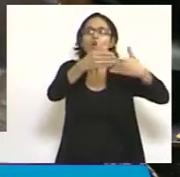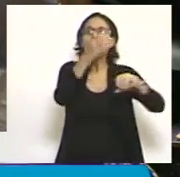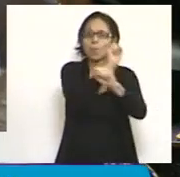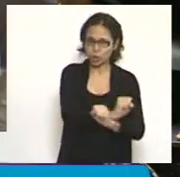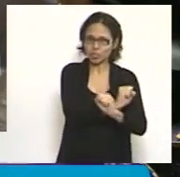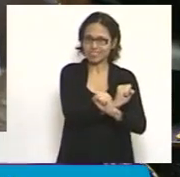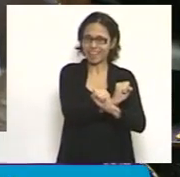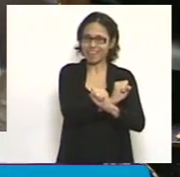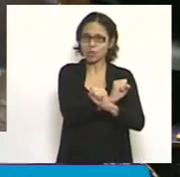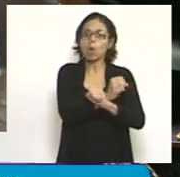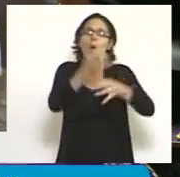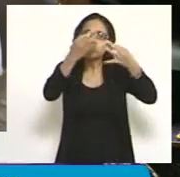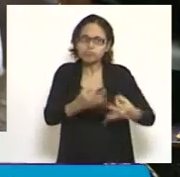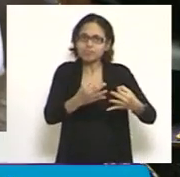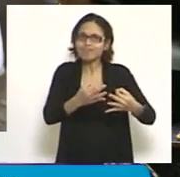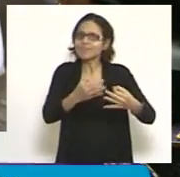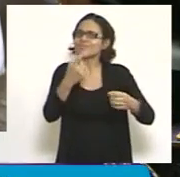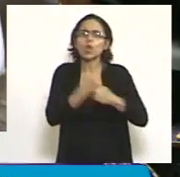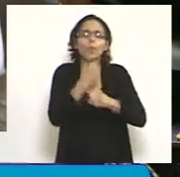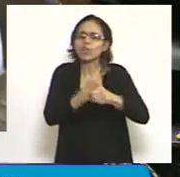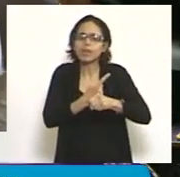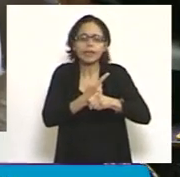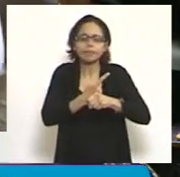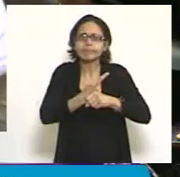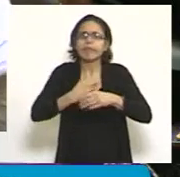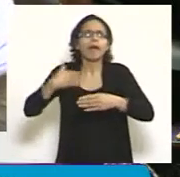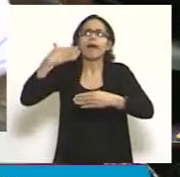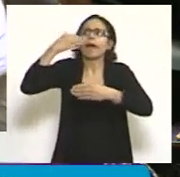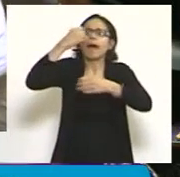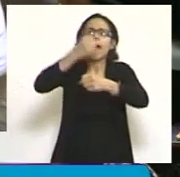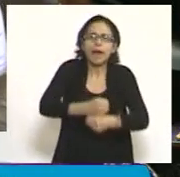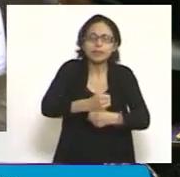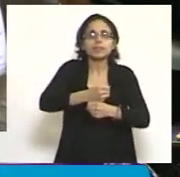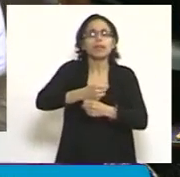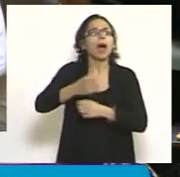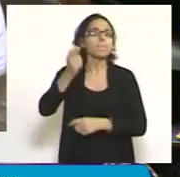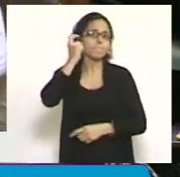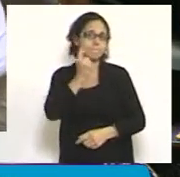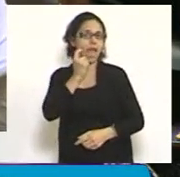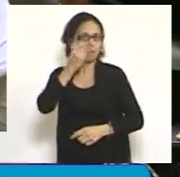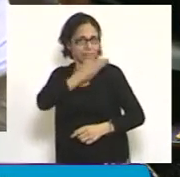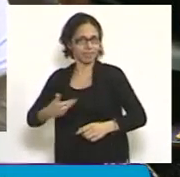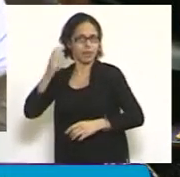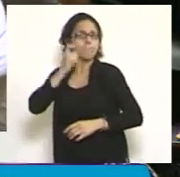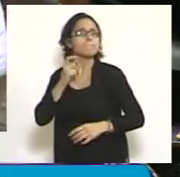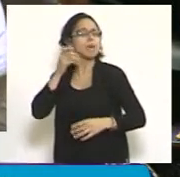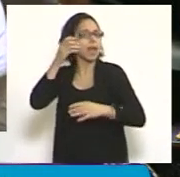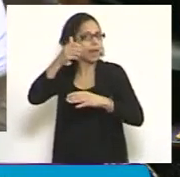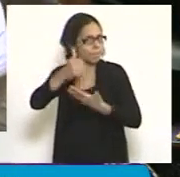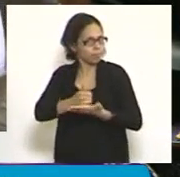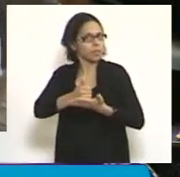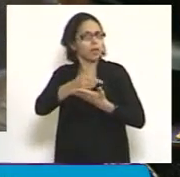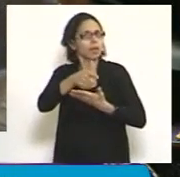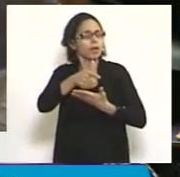hasta cuando el presidente Menem tomó la palestra y nos hizo hacer un